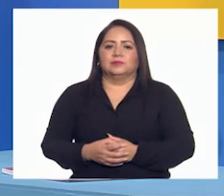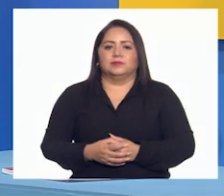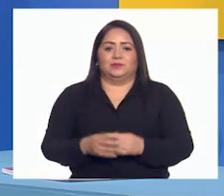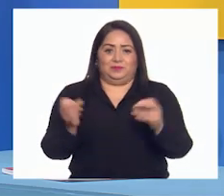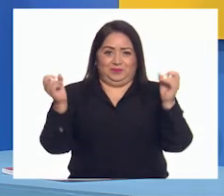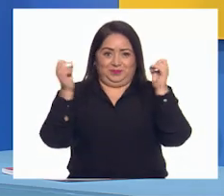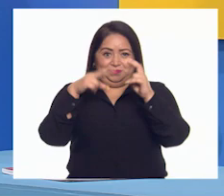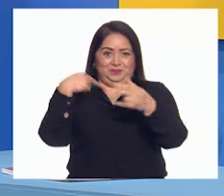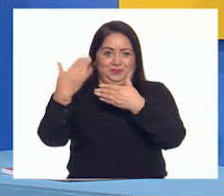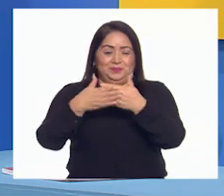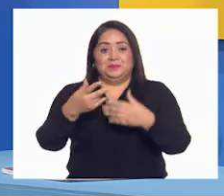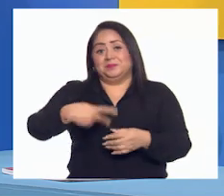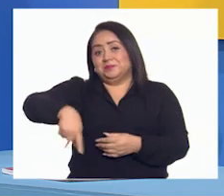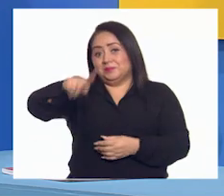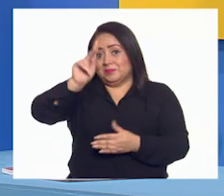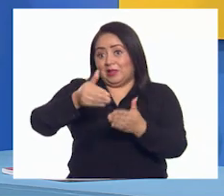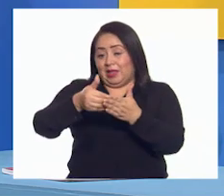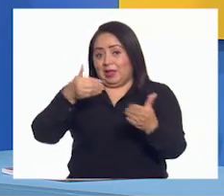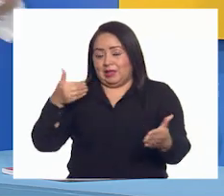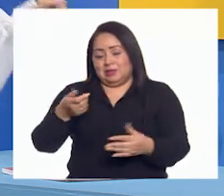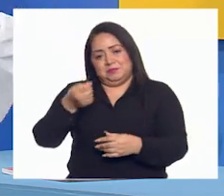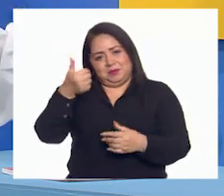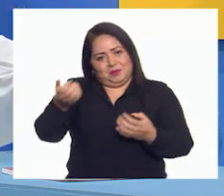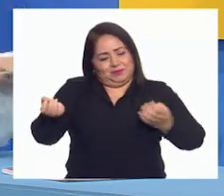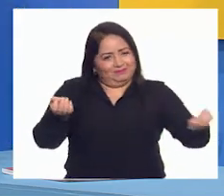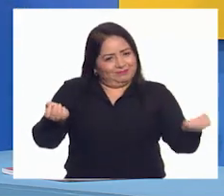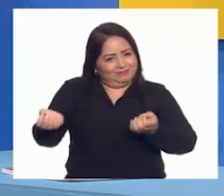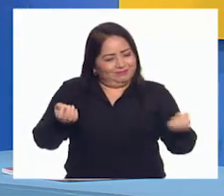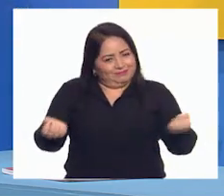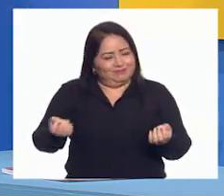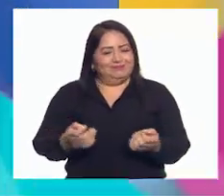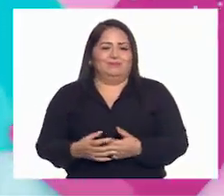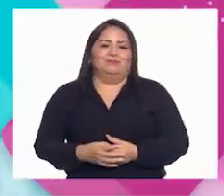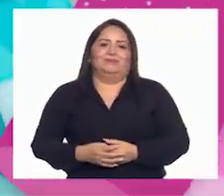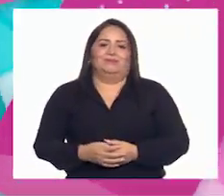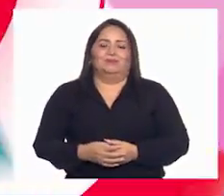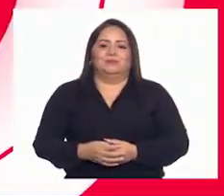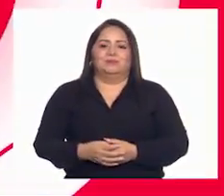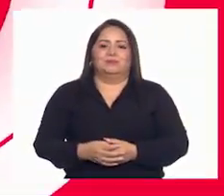Nos vemos en la próxima, pero antes vamos a movernos un poco.